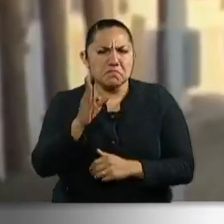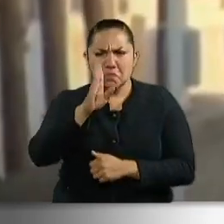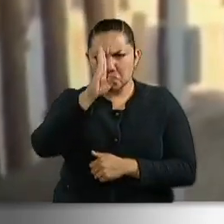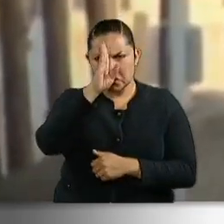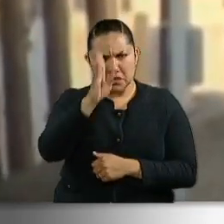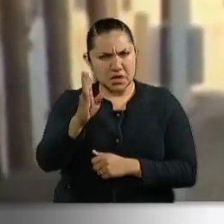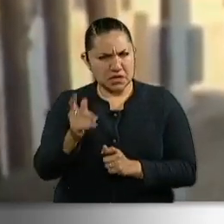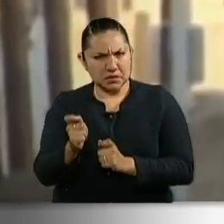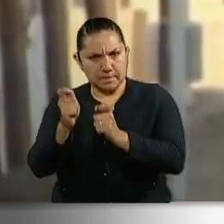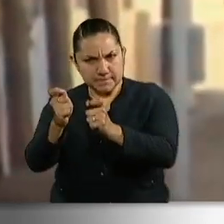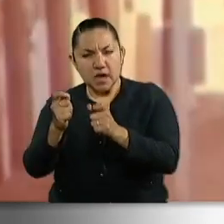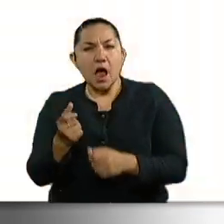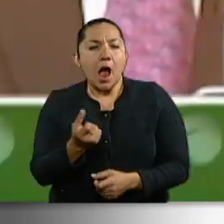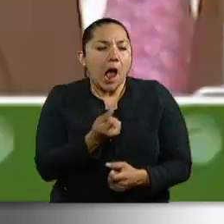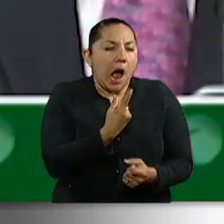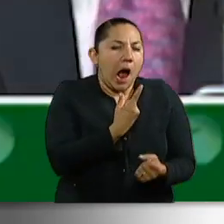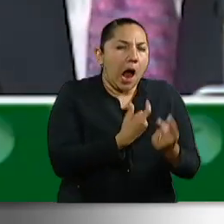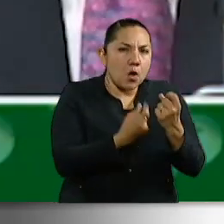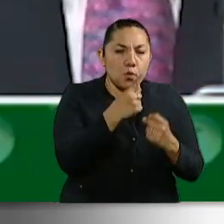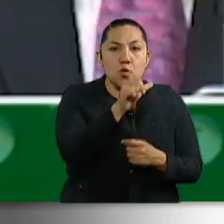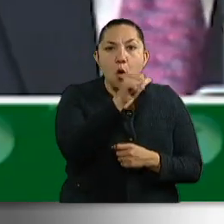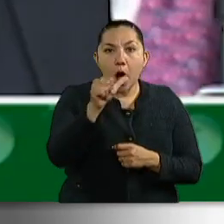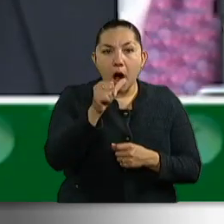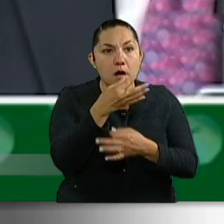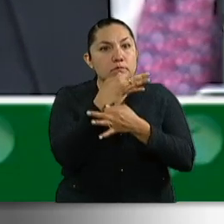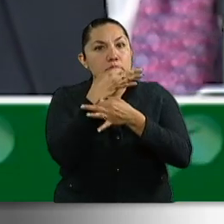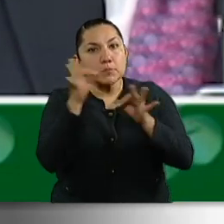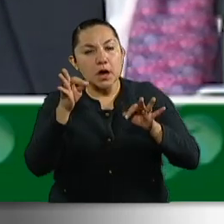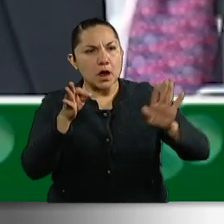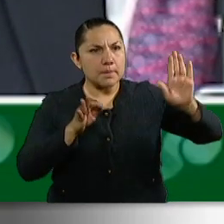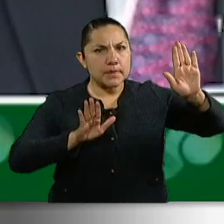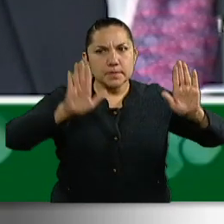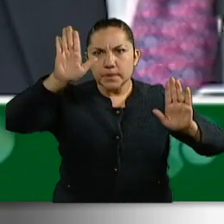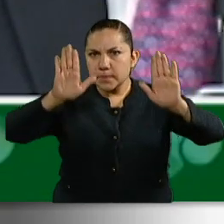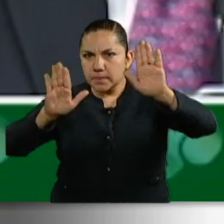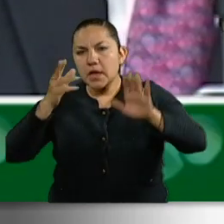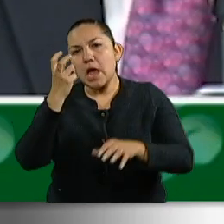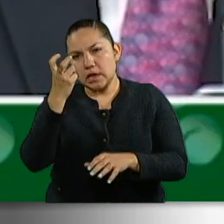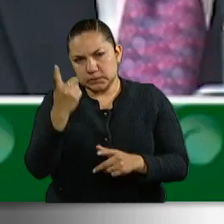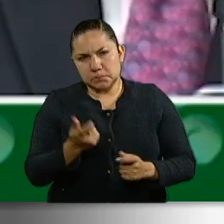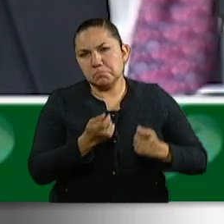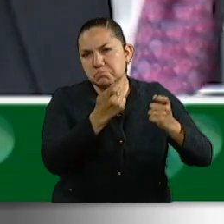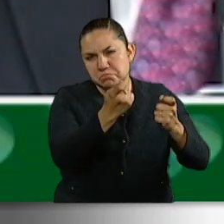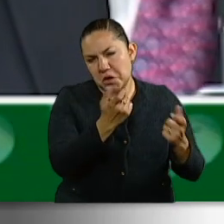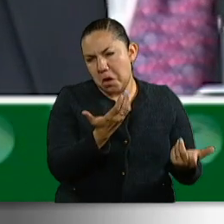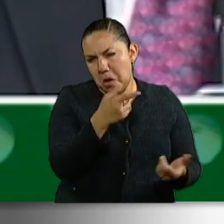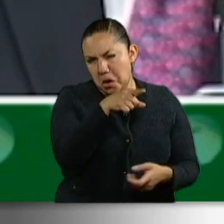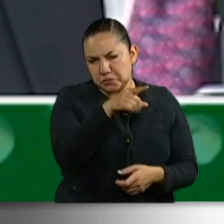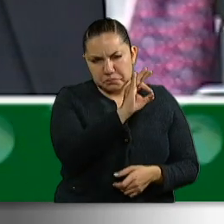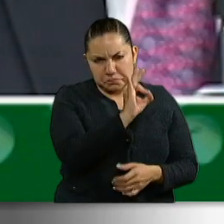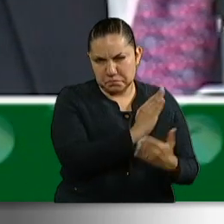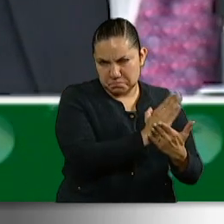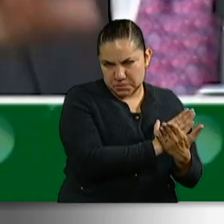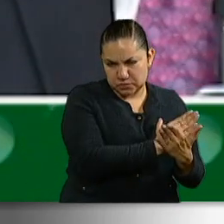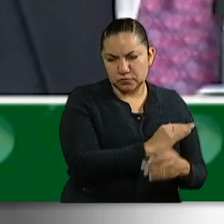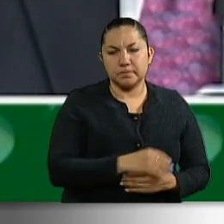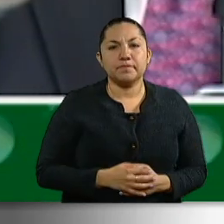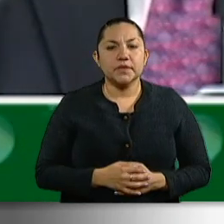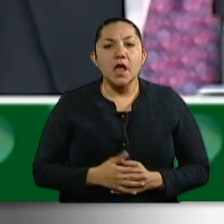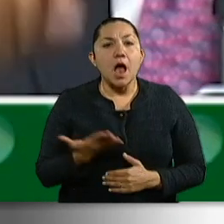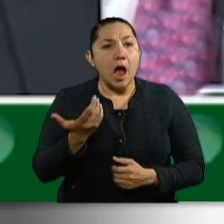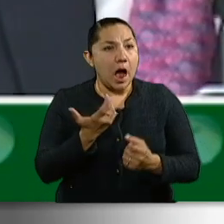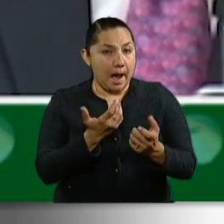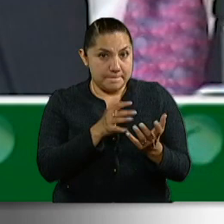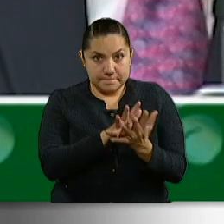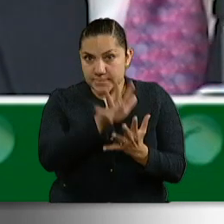por licitación pública. La gran mayoría de los contratos fueron por asignación directa en el tema de adquisiciones, unos